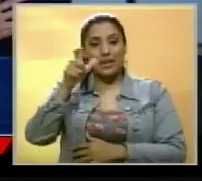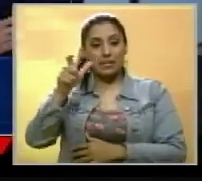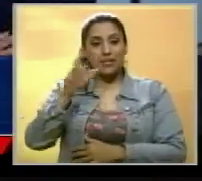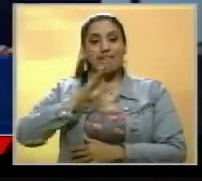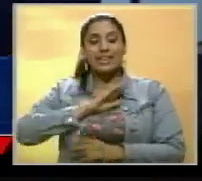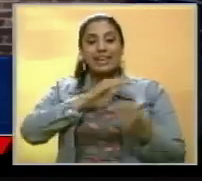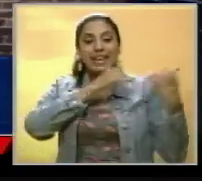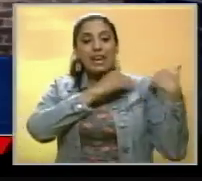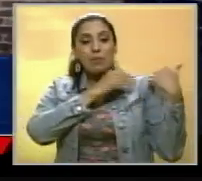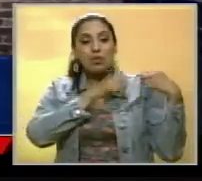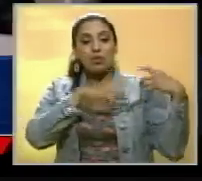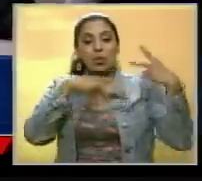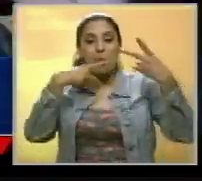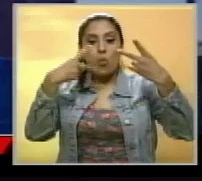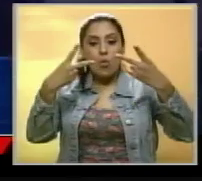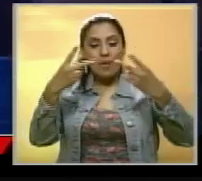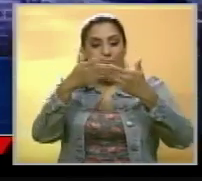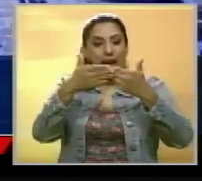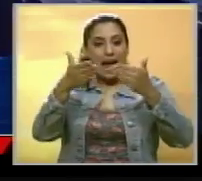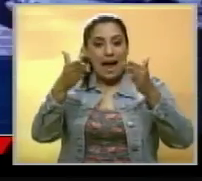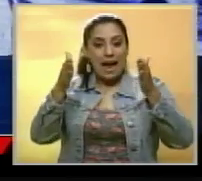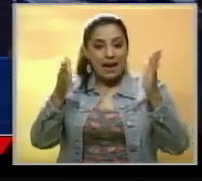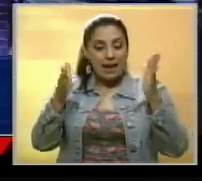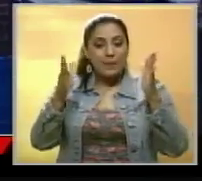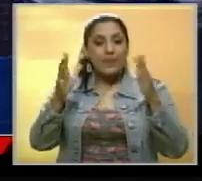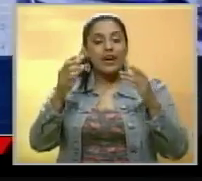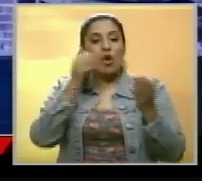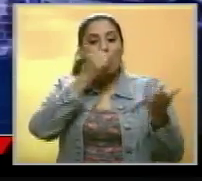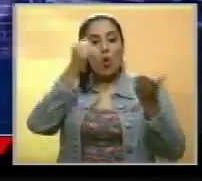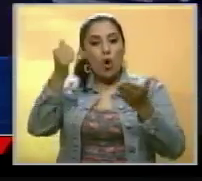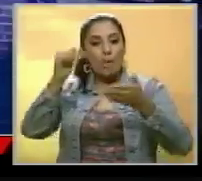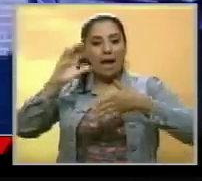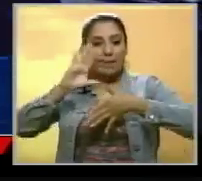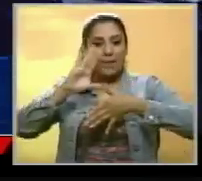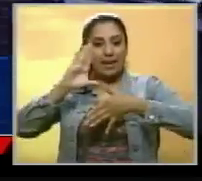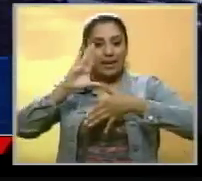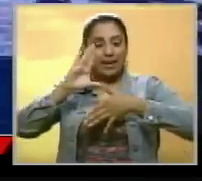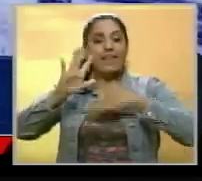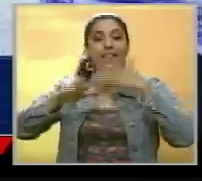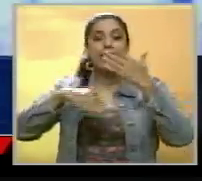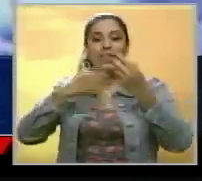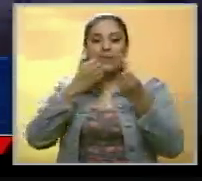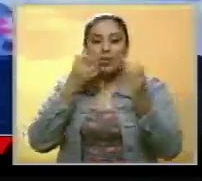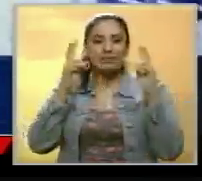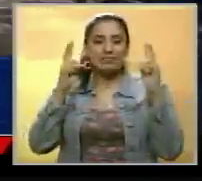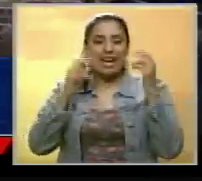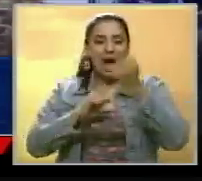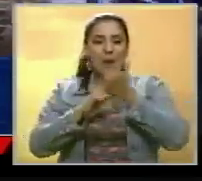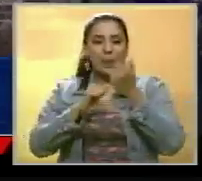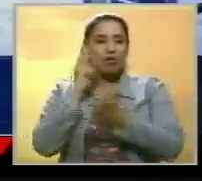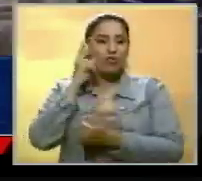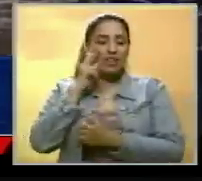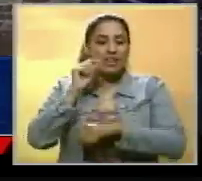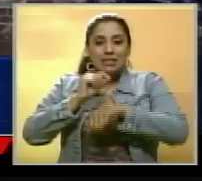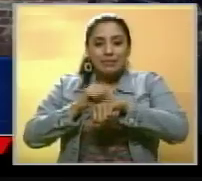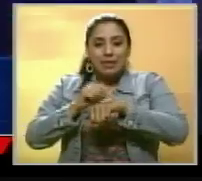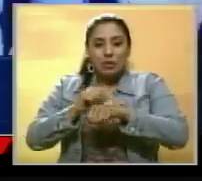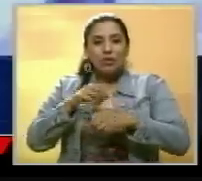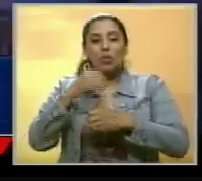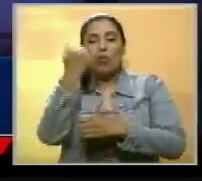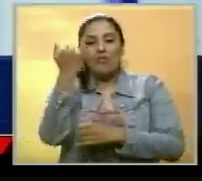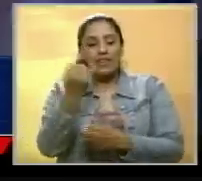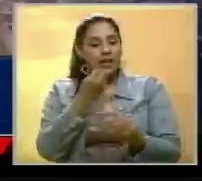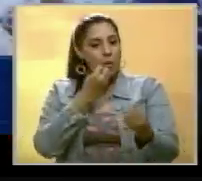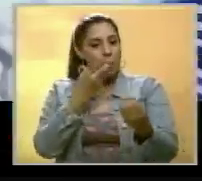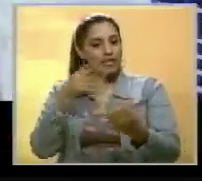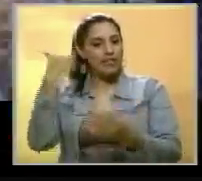serán los encargados de la ceremonia de apertura de la Copa América. Todos ligando a la Vinotinto y en minutos con Federica